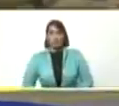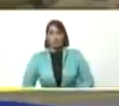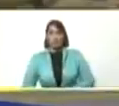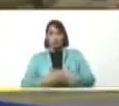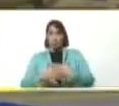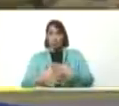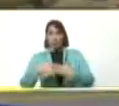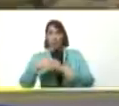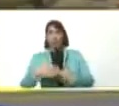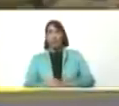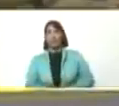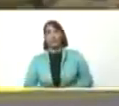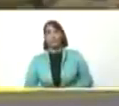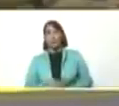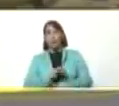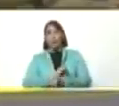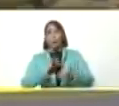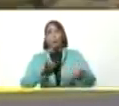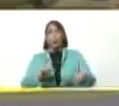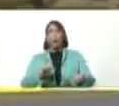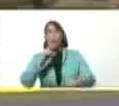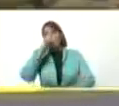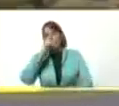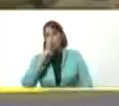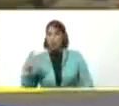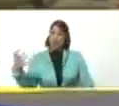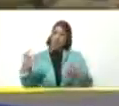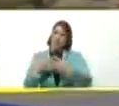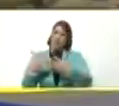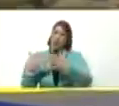durante estos últimos años una guerra contra Venezuela.